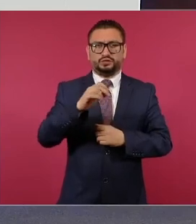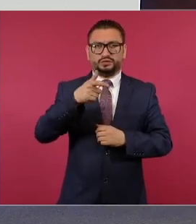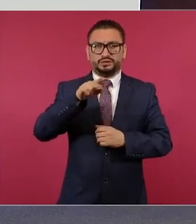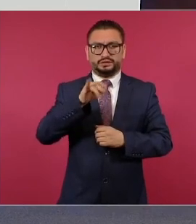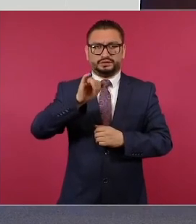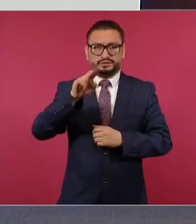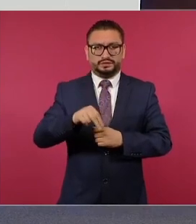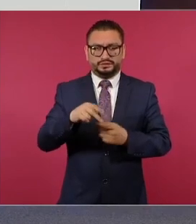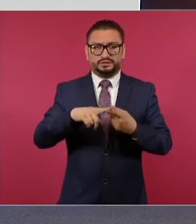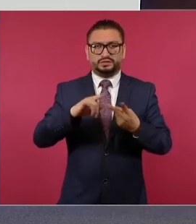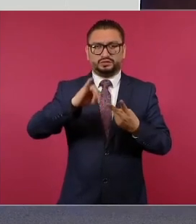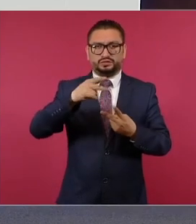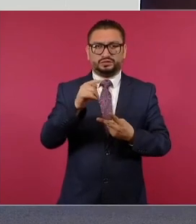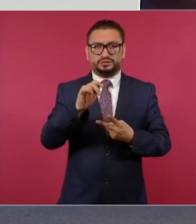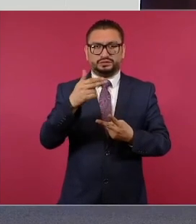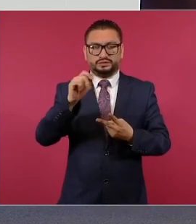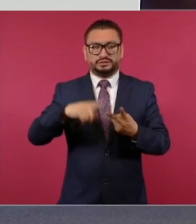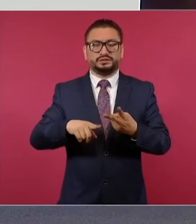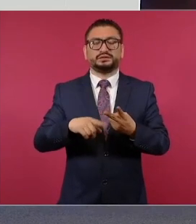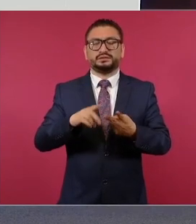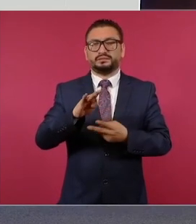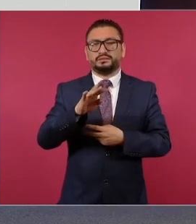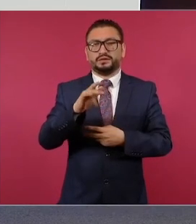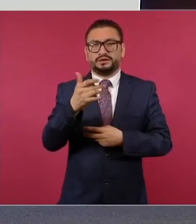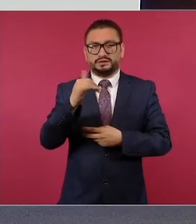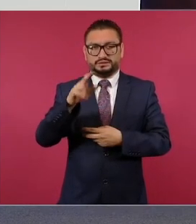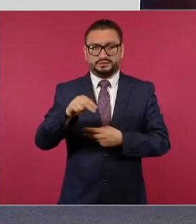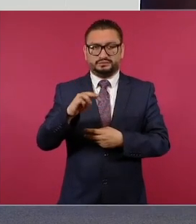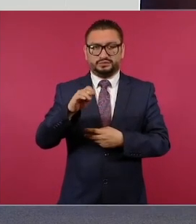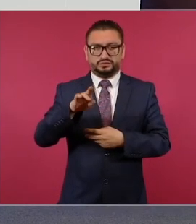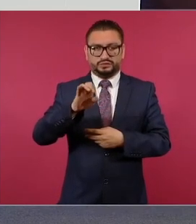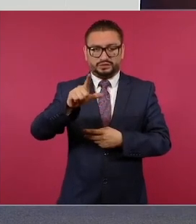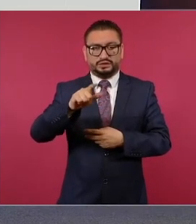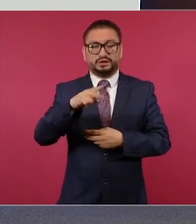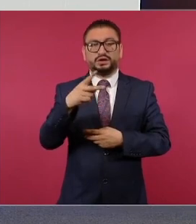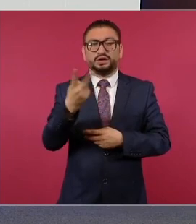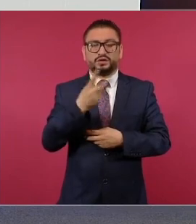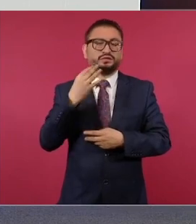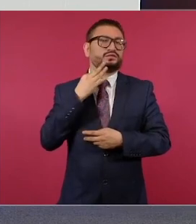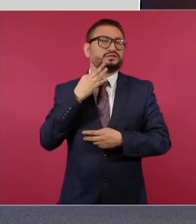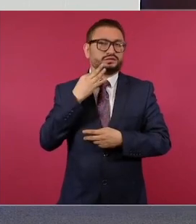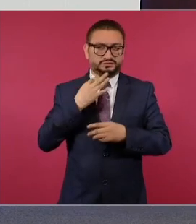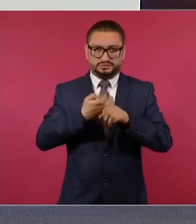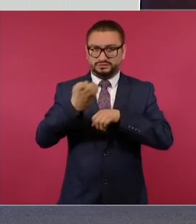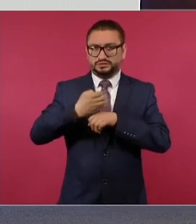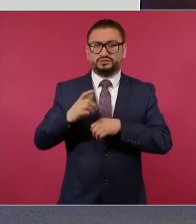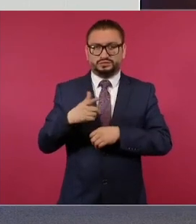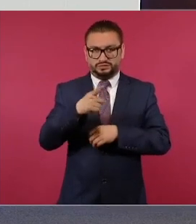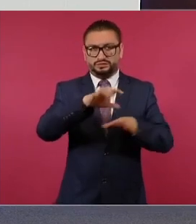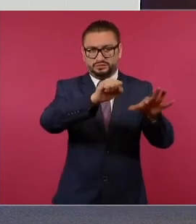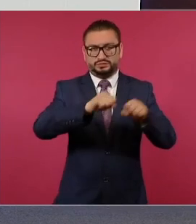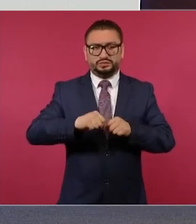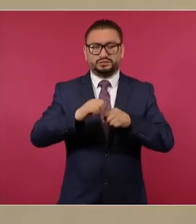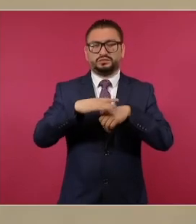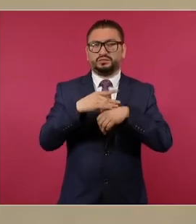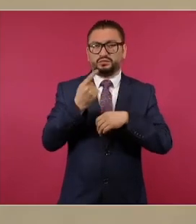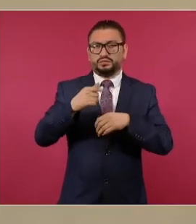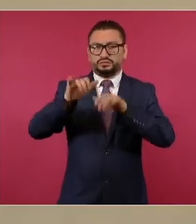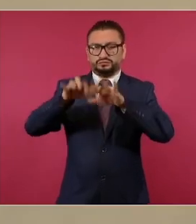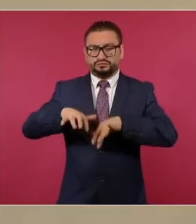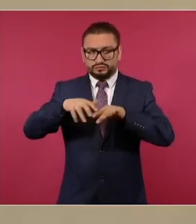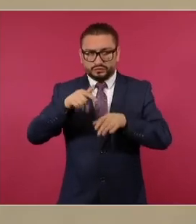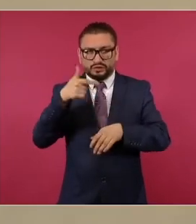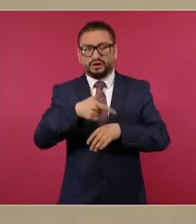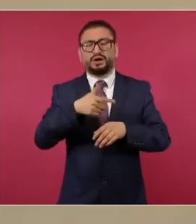Joaquín Jonathan y Brian Manuel, ellos fueron detenidos por la Fiscalía del Estado de Guanajuato tras cumplimentar una orden de